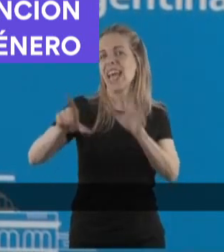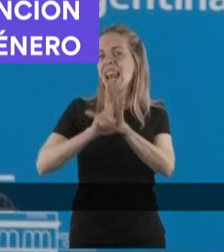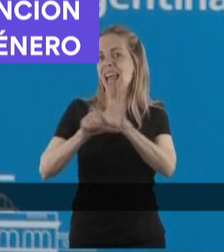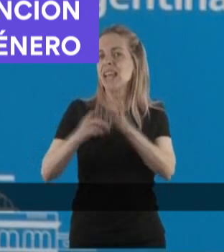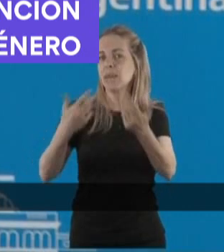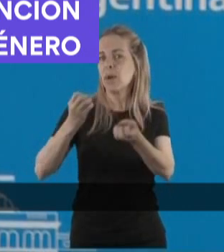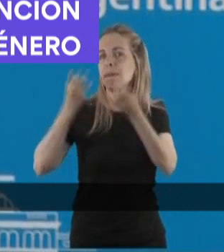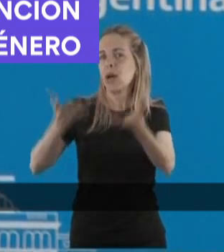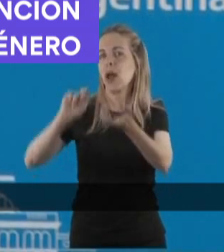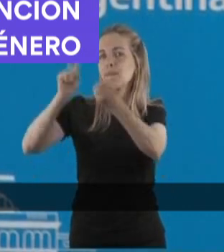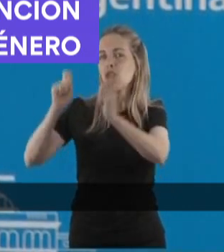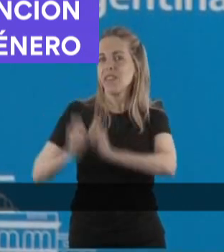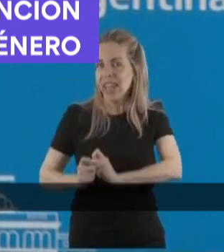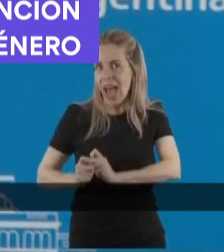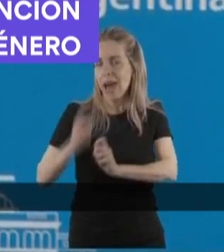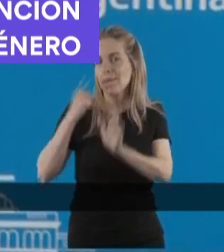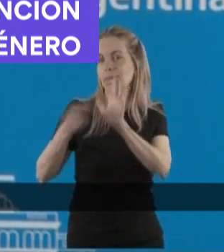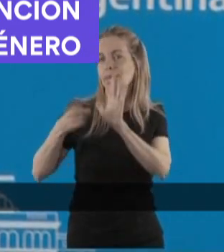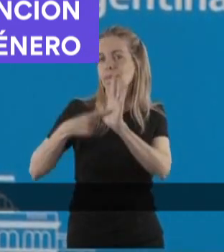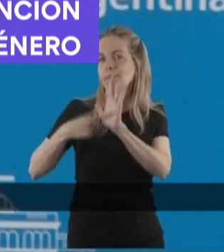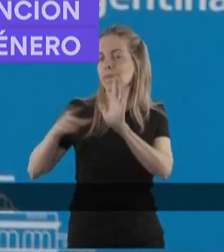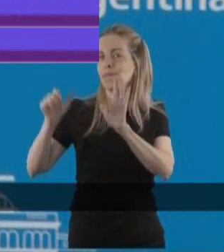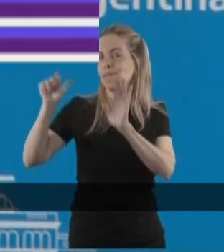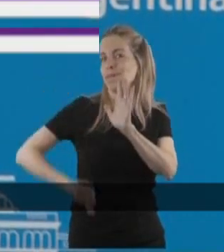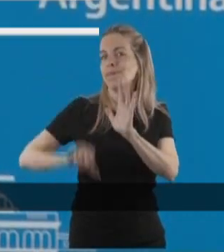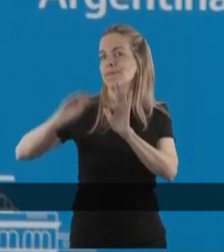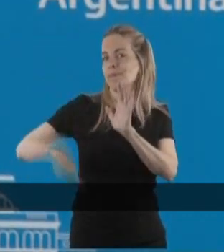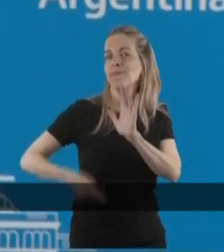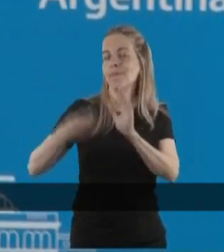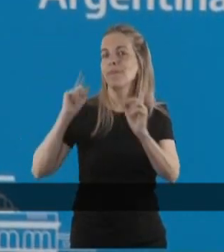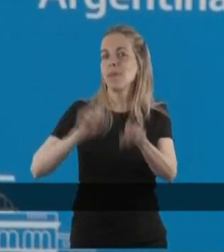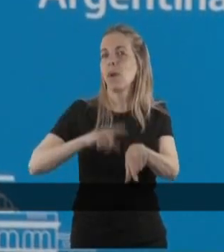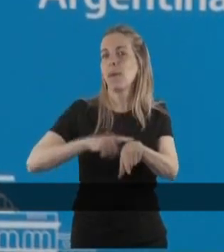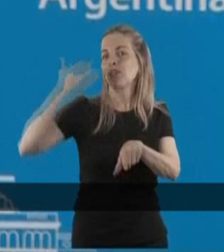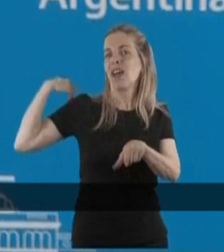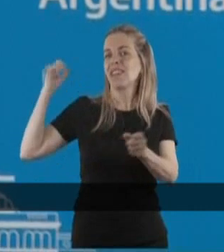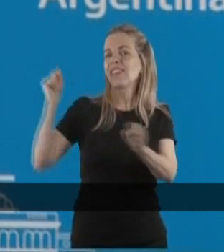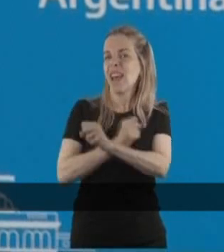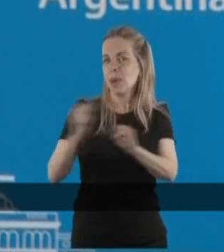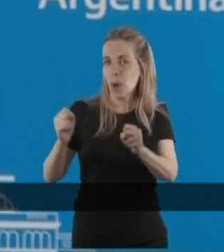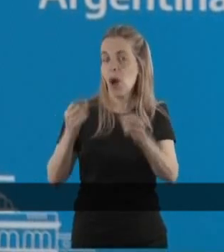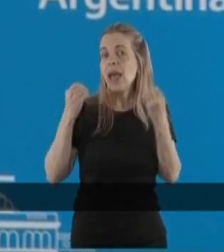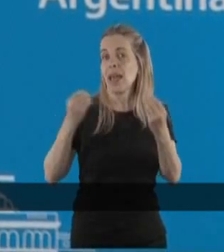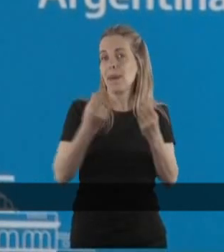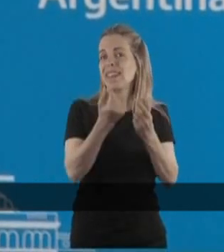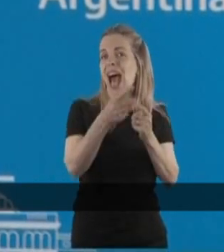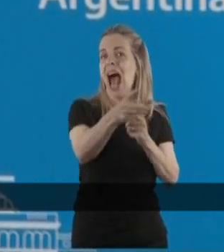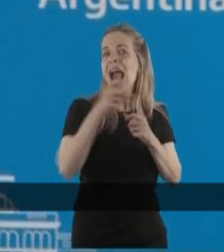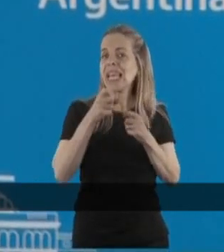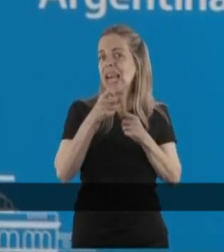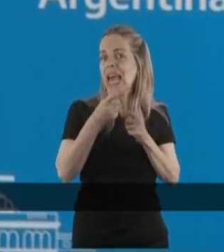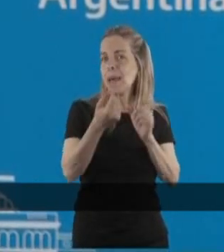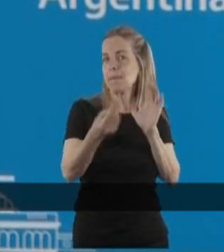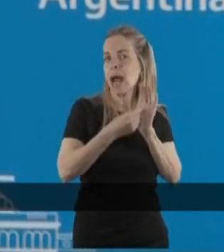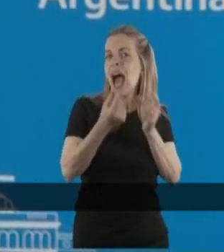la implementación no trajo los efectos que se esperaban en el momento que se sancionó la ley y el precio de los alquileres, como todo aquello que forma parte